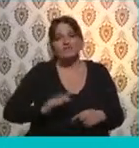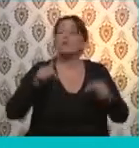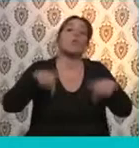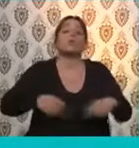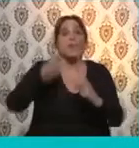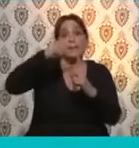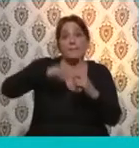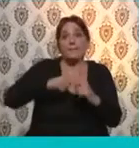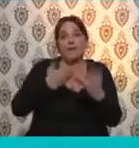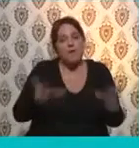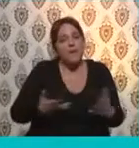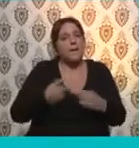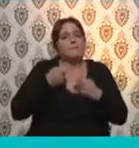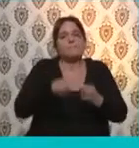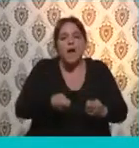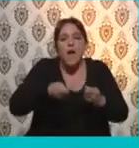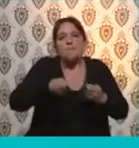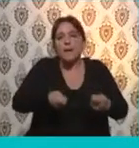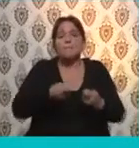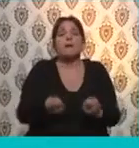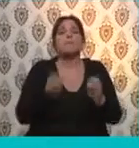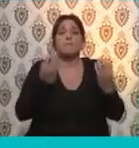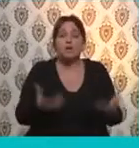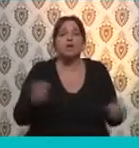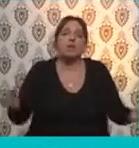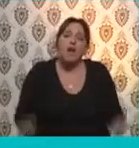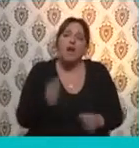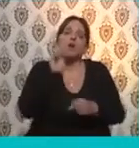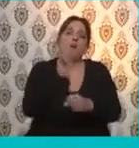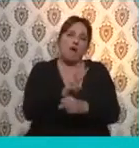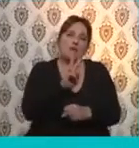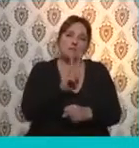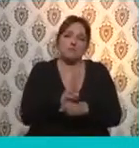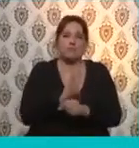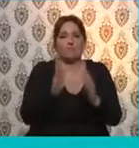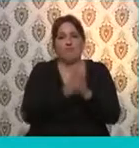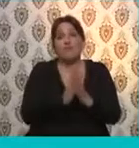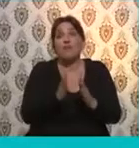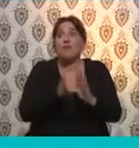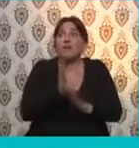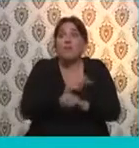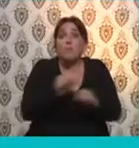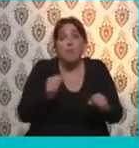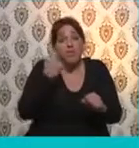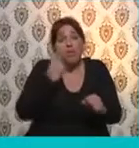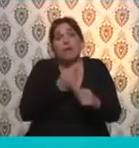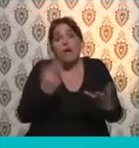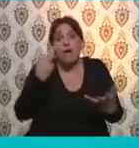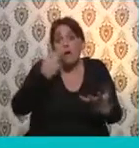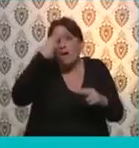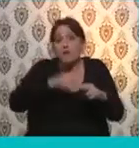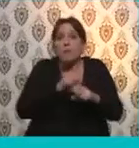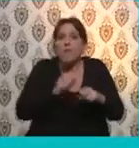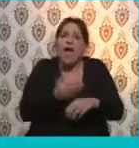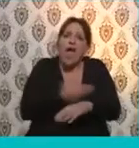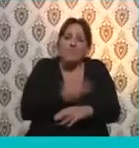mes estamos machacando sobre ellas para que se hagan los controles necesarios y que para llegar a un diagnóstico oportuno del cáncer